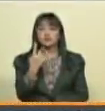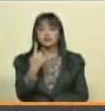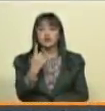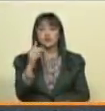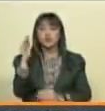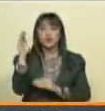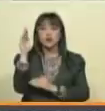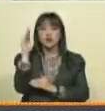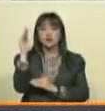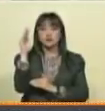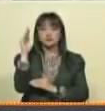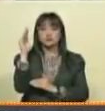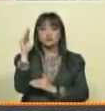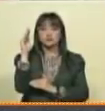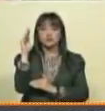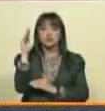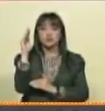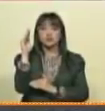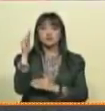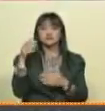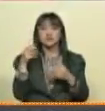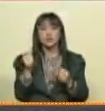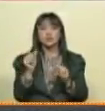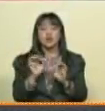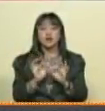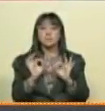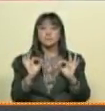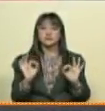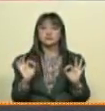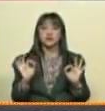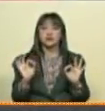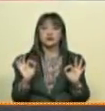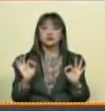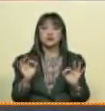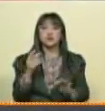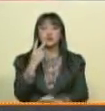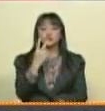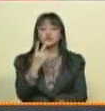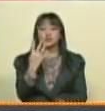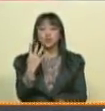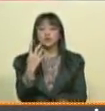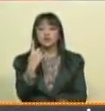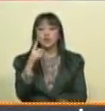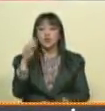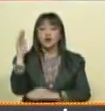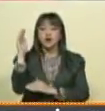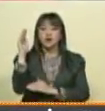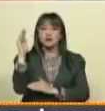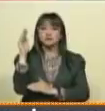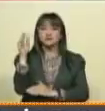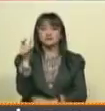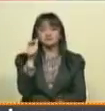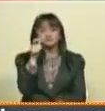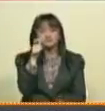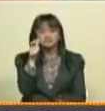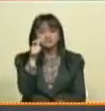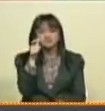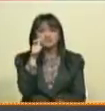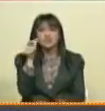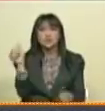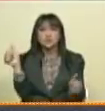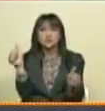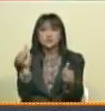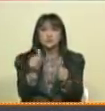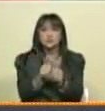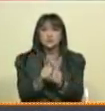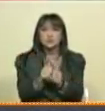templos una seguridad especial. 241 templos que van a contar con una vigilancia y un acompañamiento de